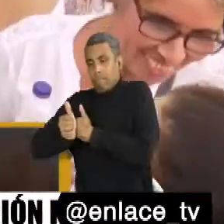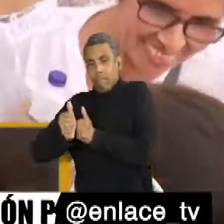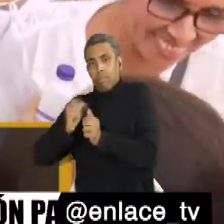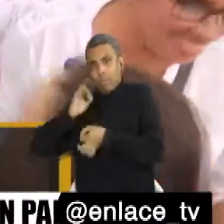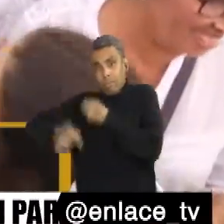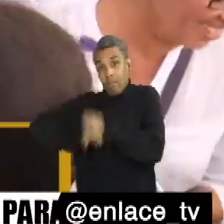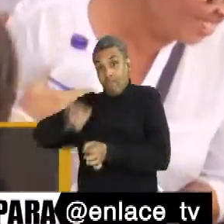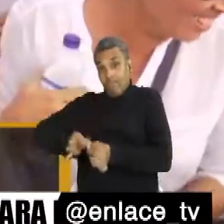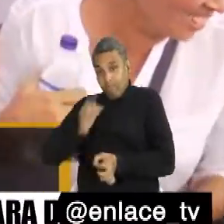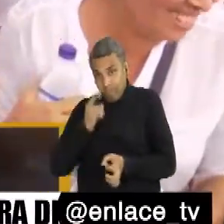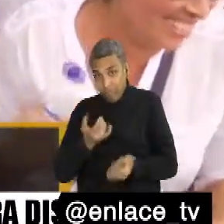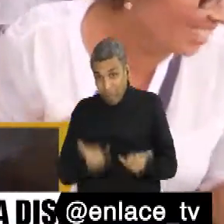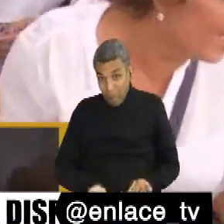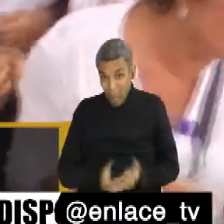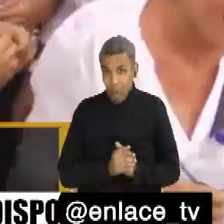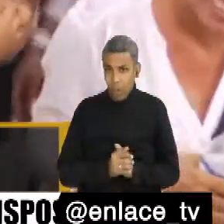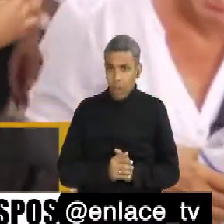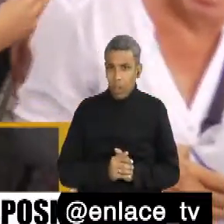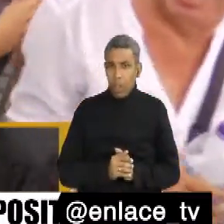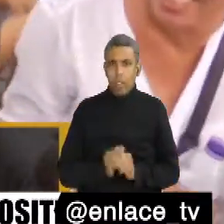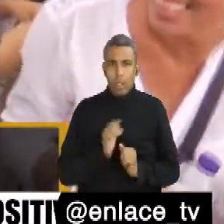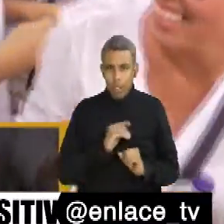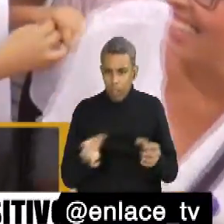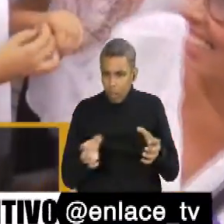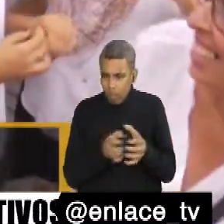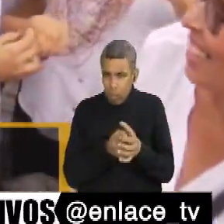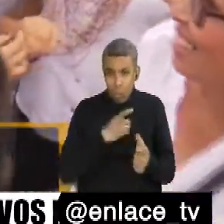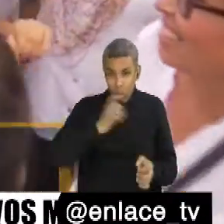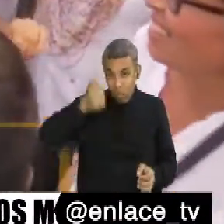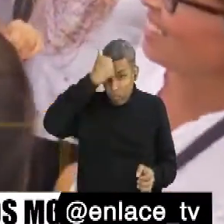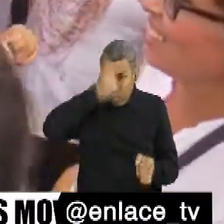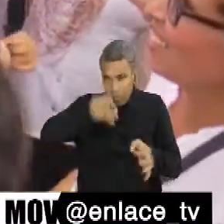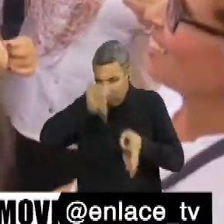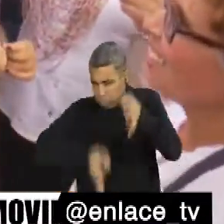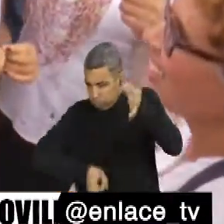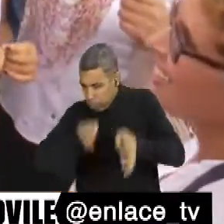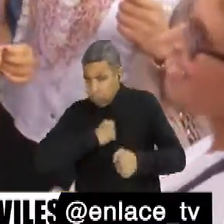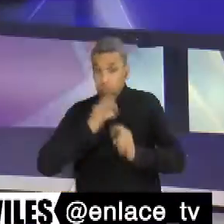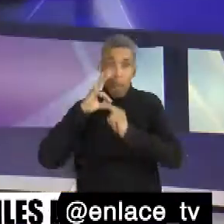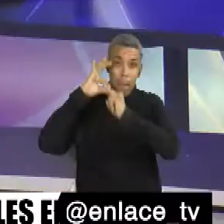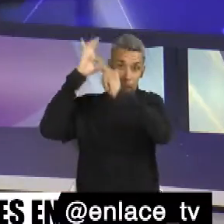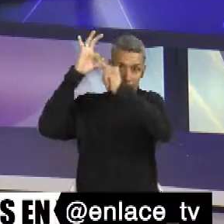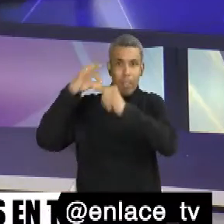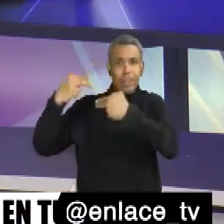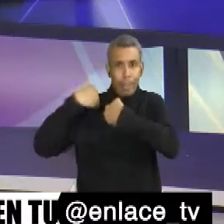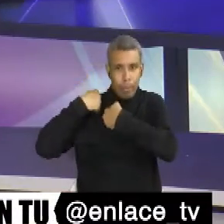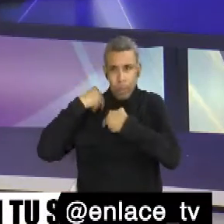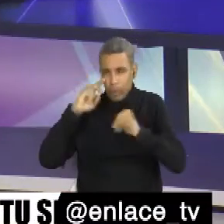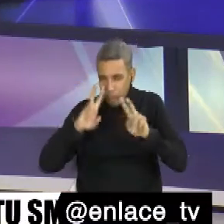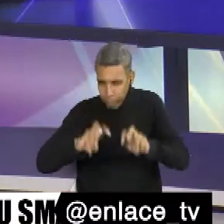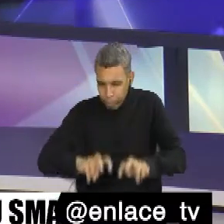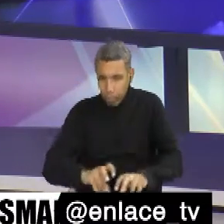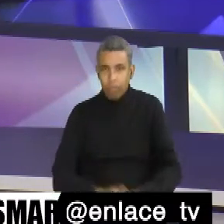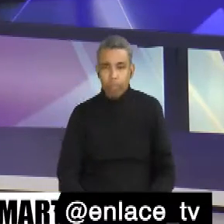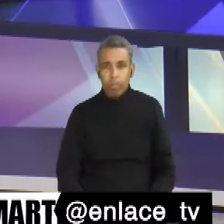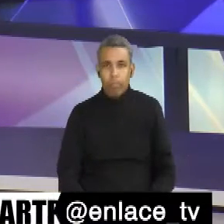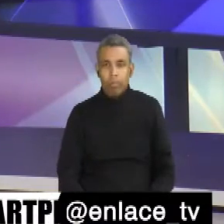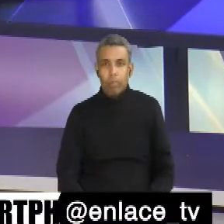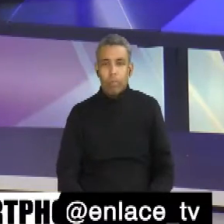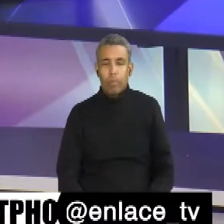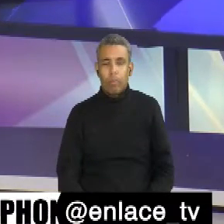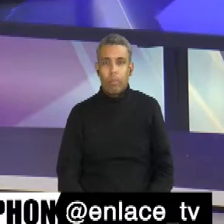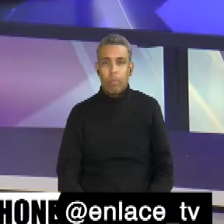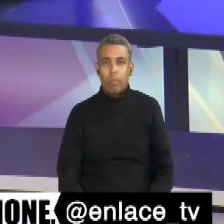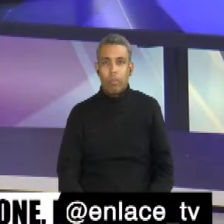meses. Ahora su caso pasó al Tribunal de Justicia Especial para la Paz. Y un verdadero drama vivieron